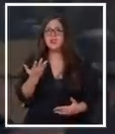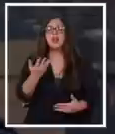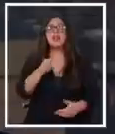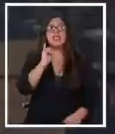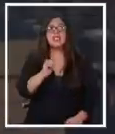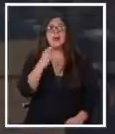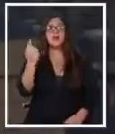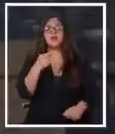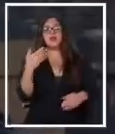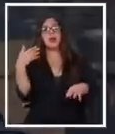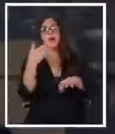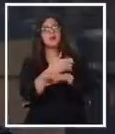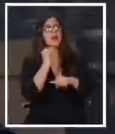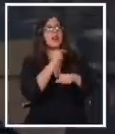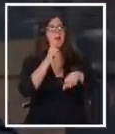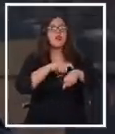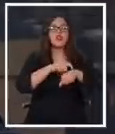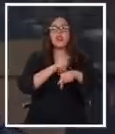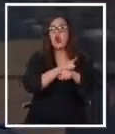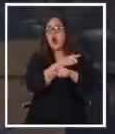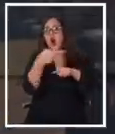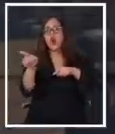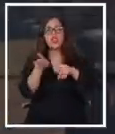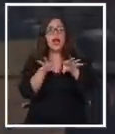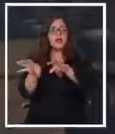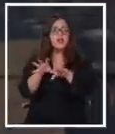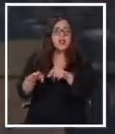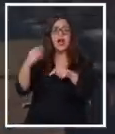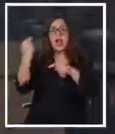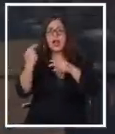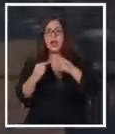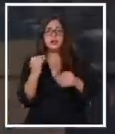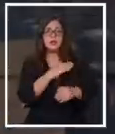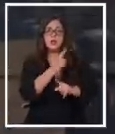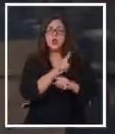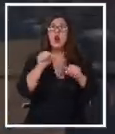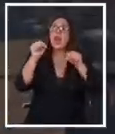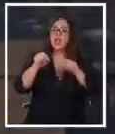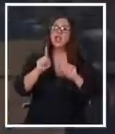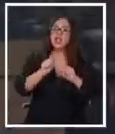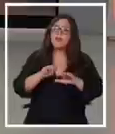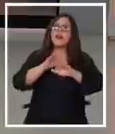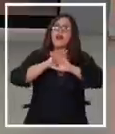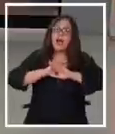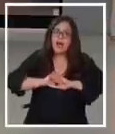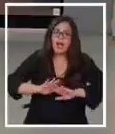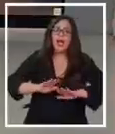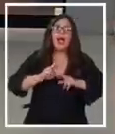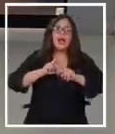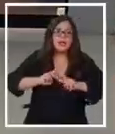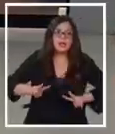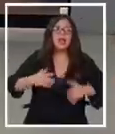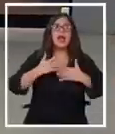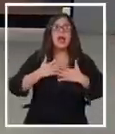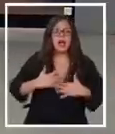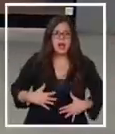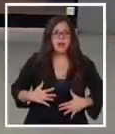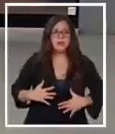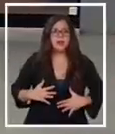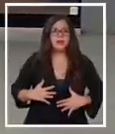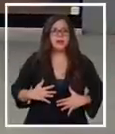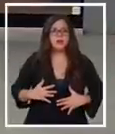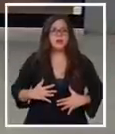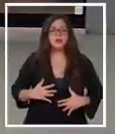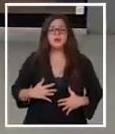apurado a la conversación radio me tengo que ir esta otra actividad porque me está esperando el preso esto hay que hacerlo con mucha más calma con mucha menos parafernalia también